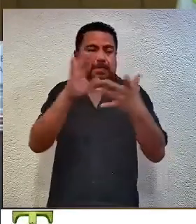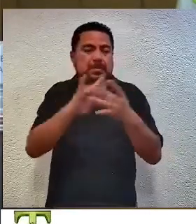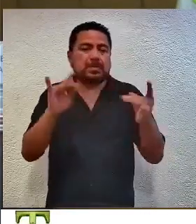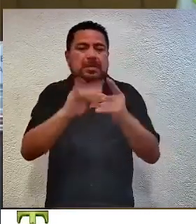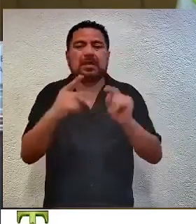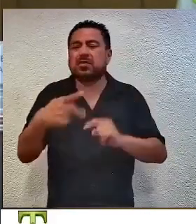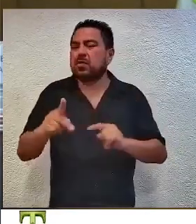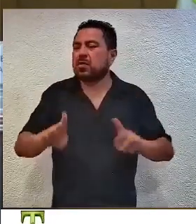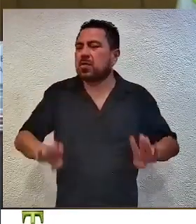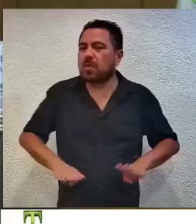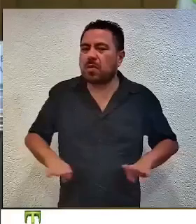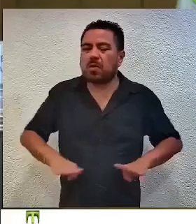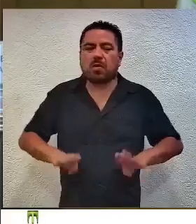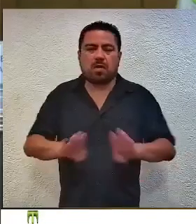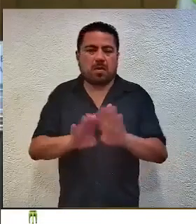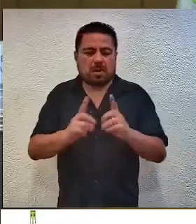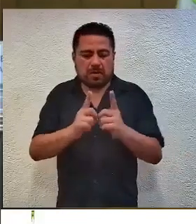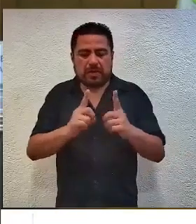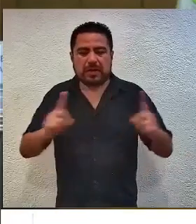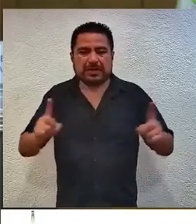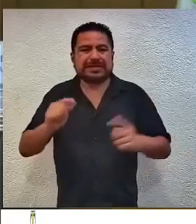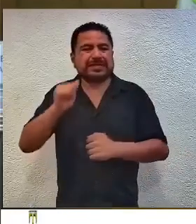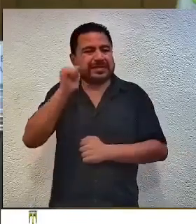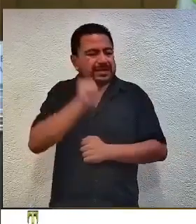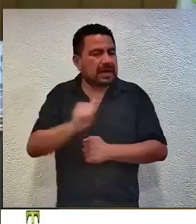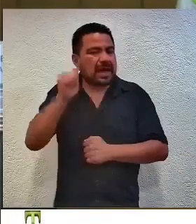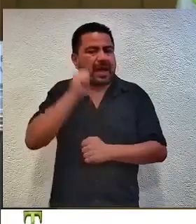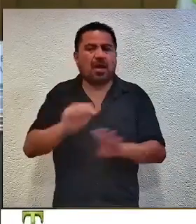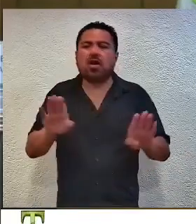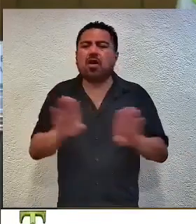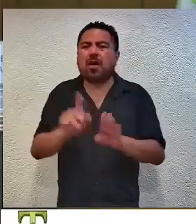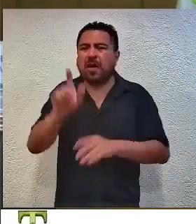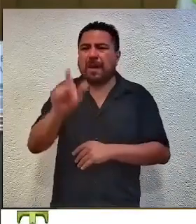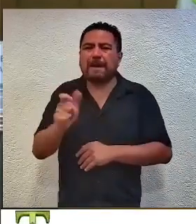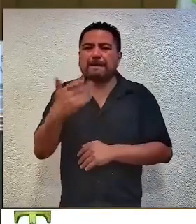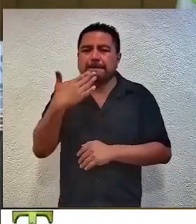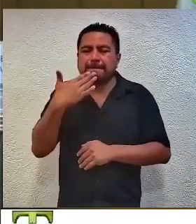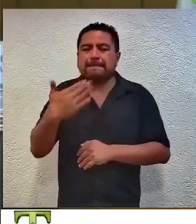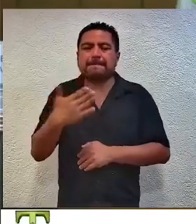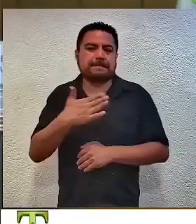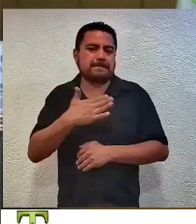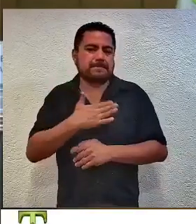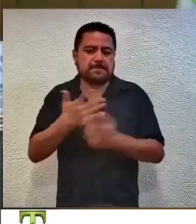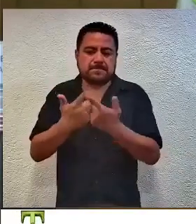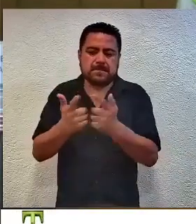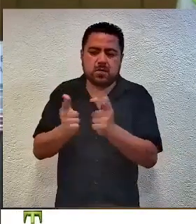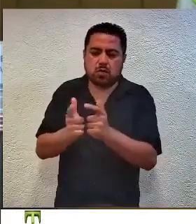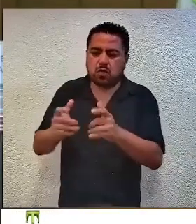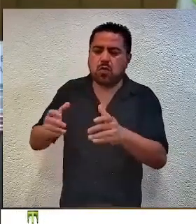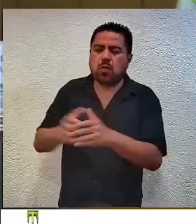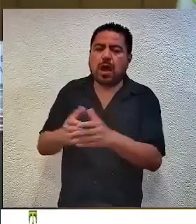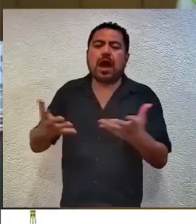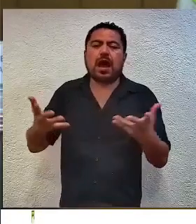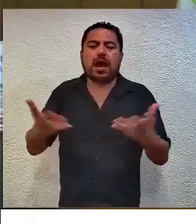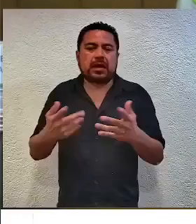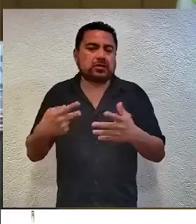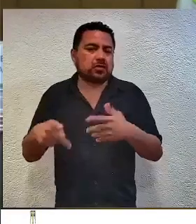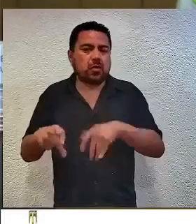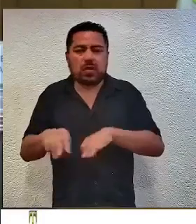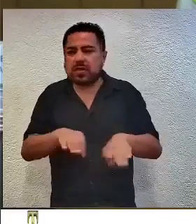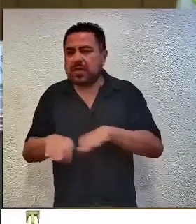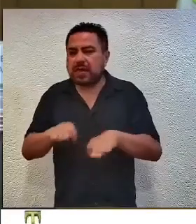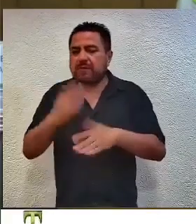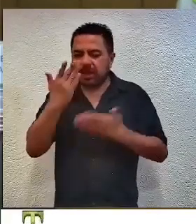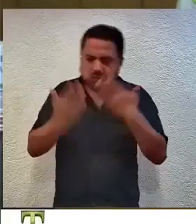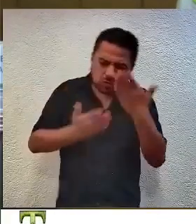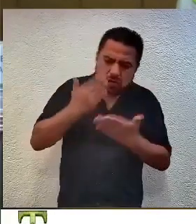conducta de desempeñarse en todo momento como dignos integrantes de nuestro partido, sea en la realización de su trabajo, sus